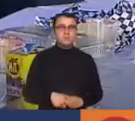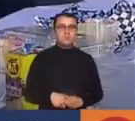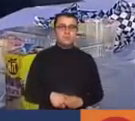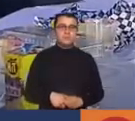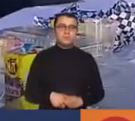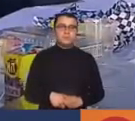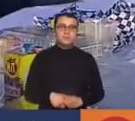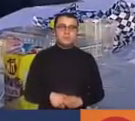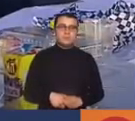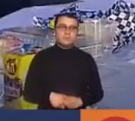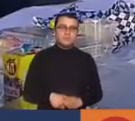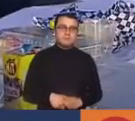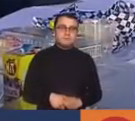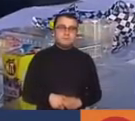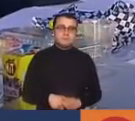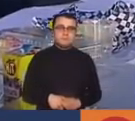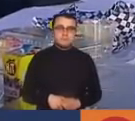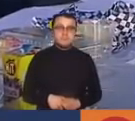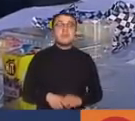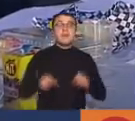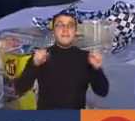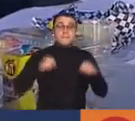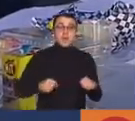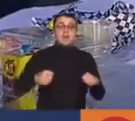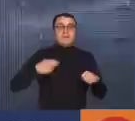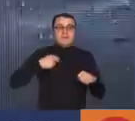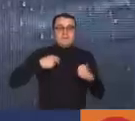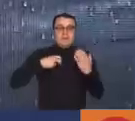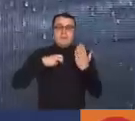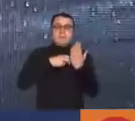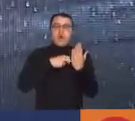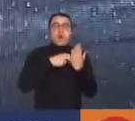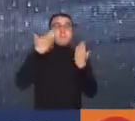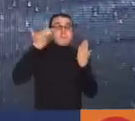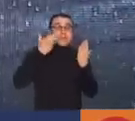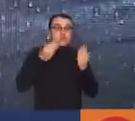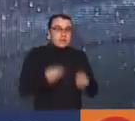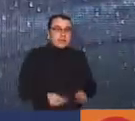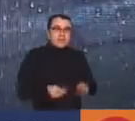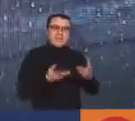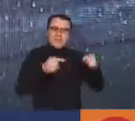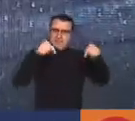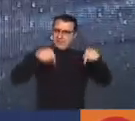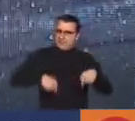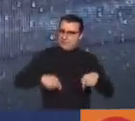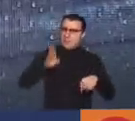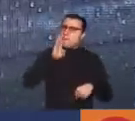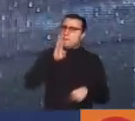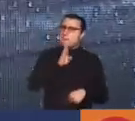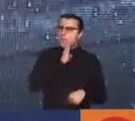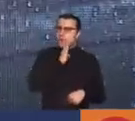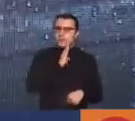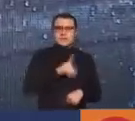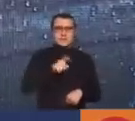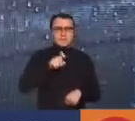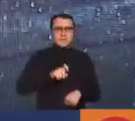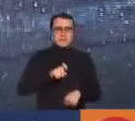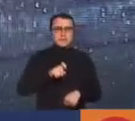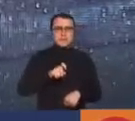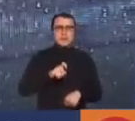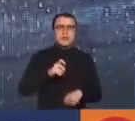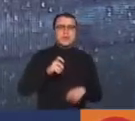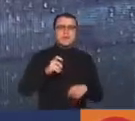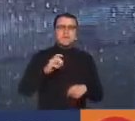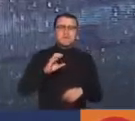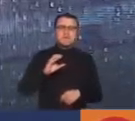que lo que llamamos bono pensional que reciben aquí, en Bosa debe haber, pero que es por ahí